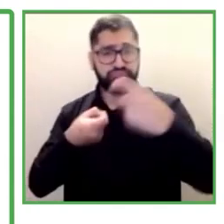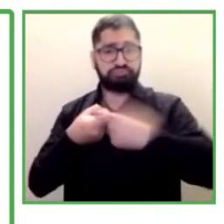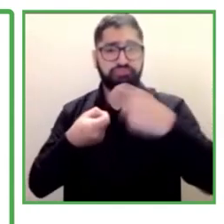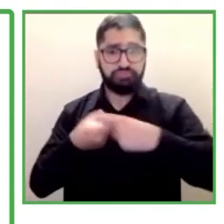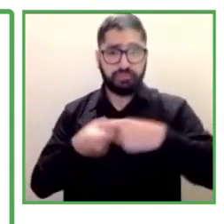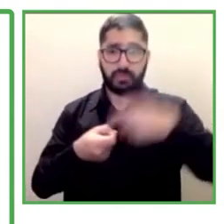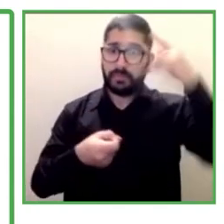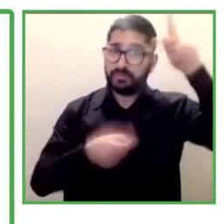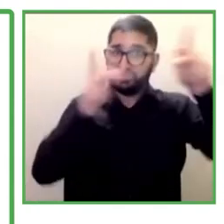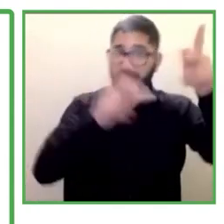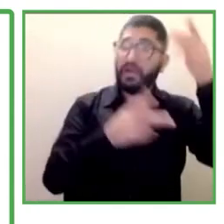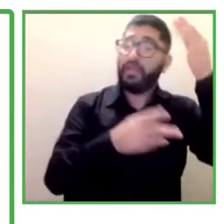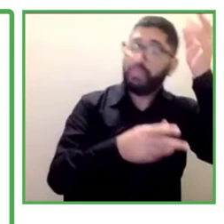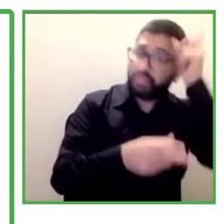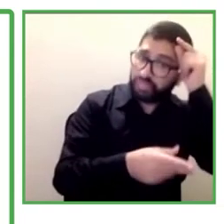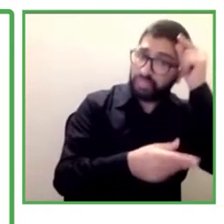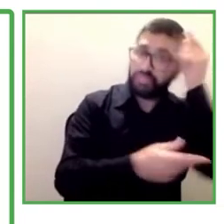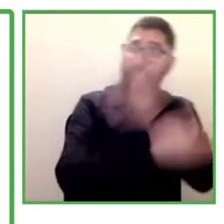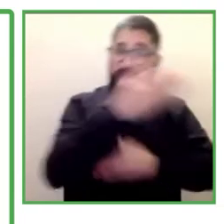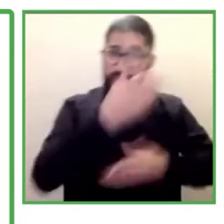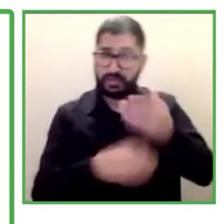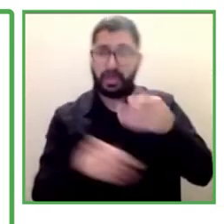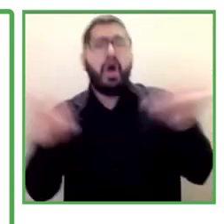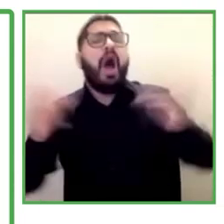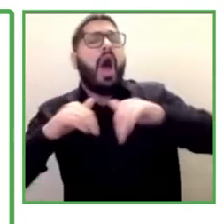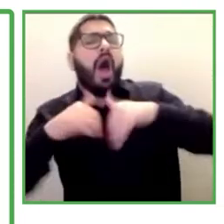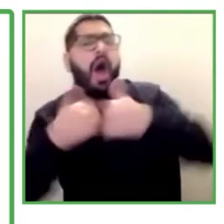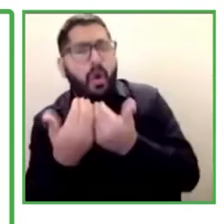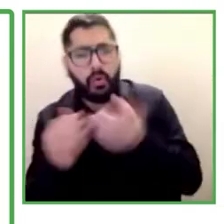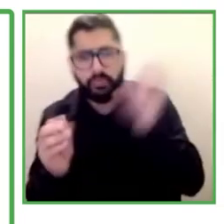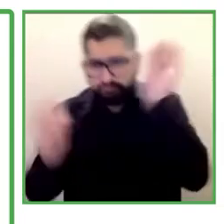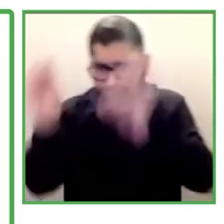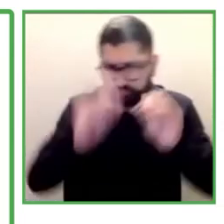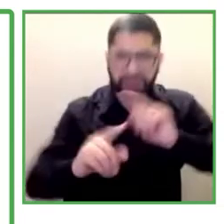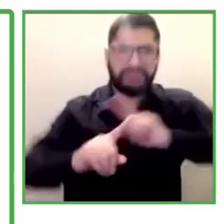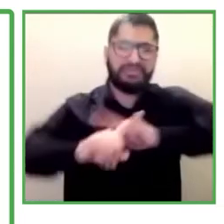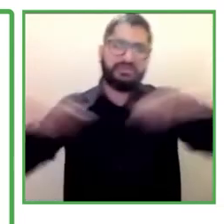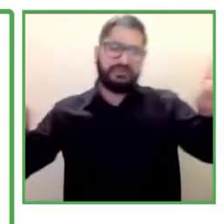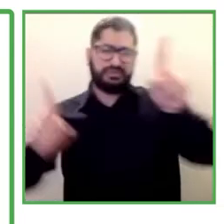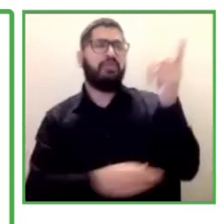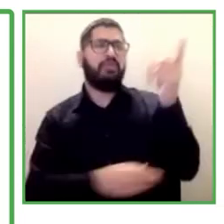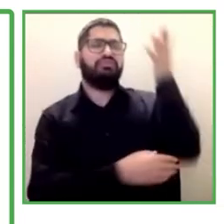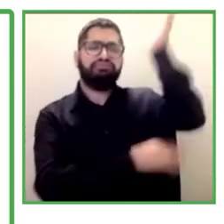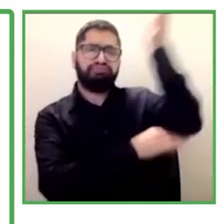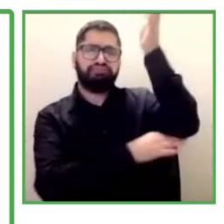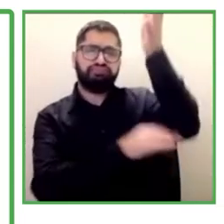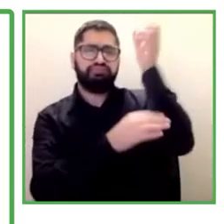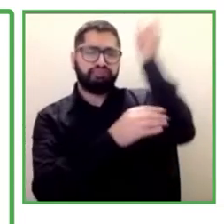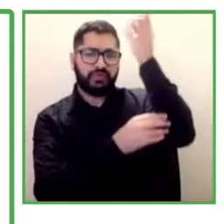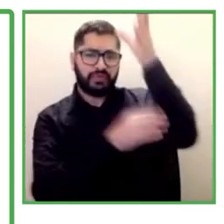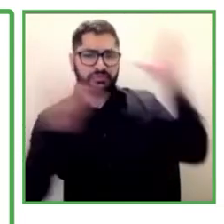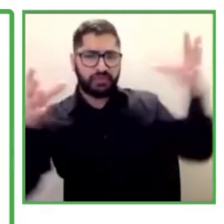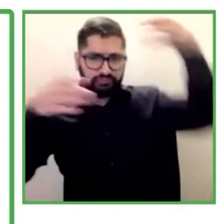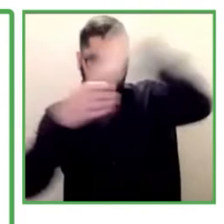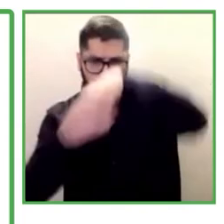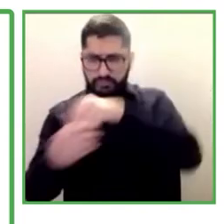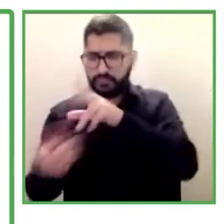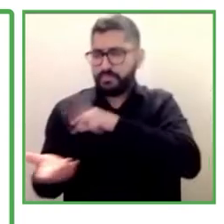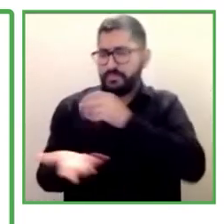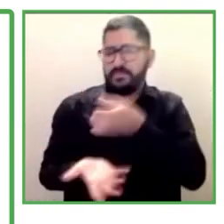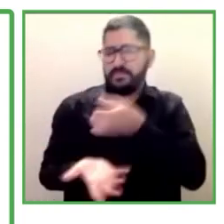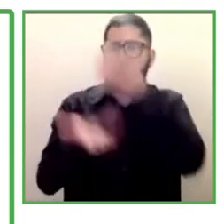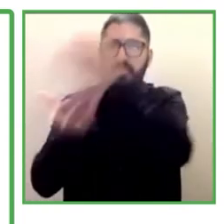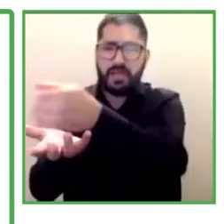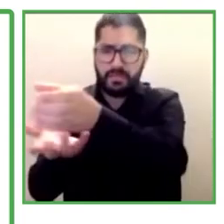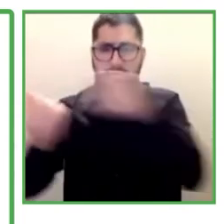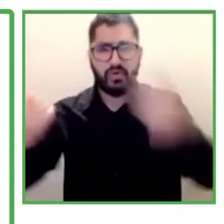Hemos realizado diferentes jornadas y hemos realizado una entrega de premios a las administraciones públicas que considerábamos que estaban haciendo una buena